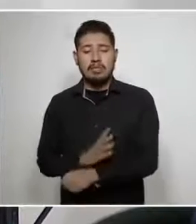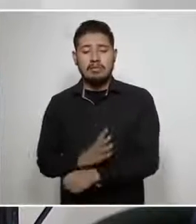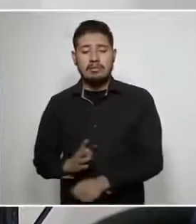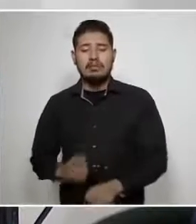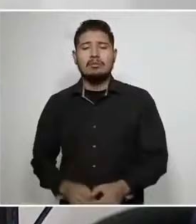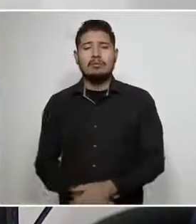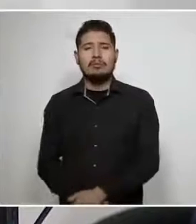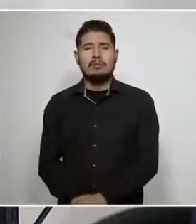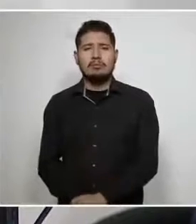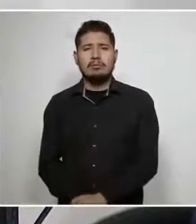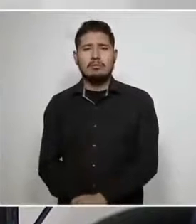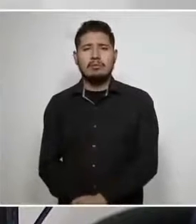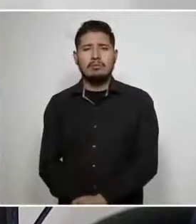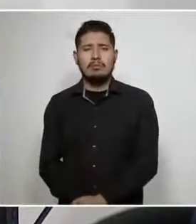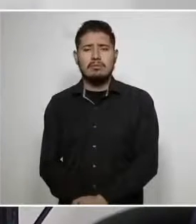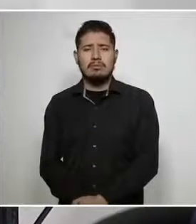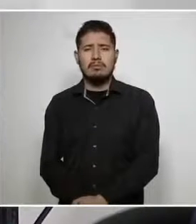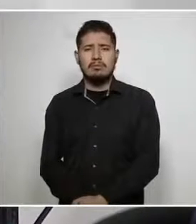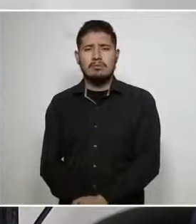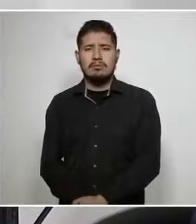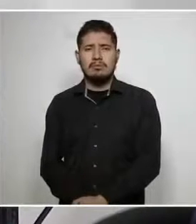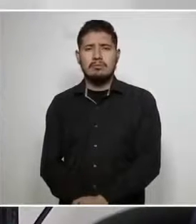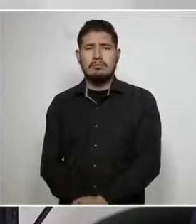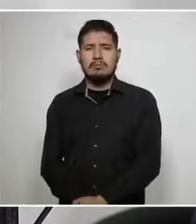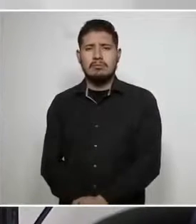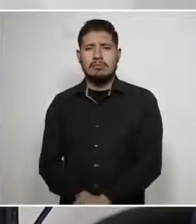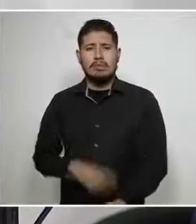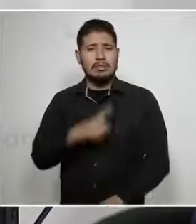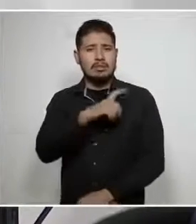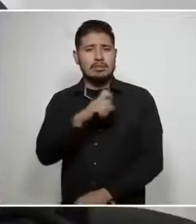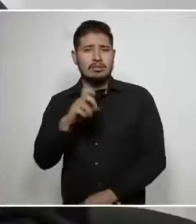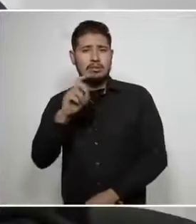beneficiando a